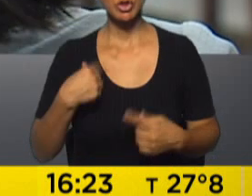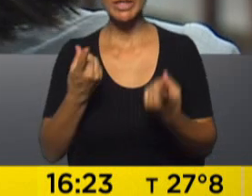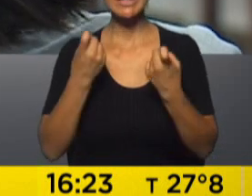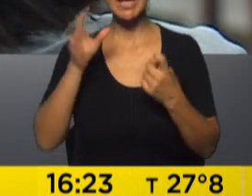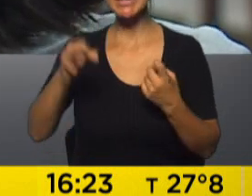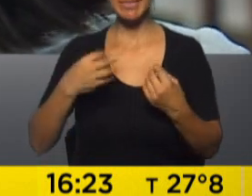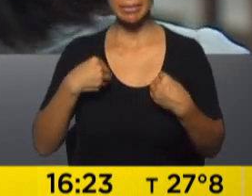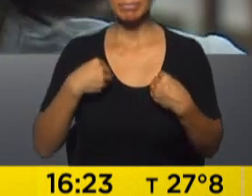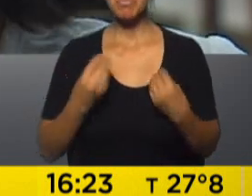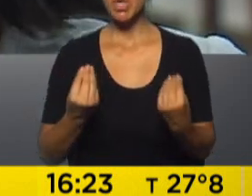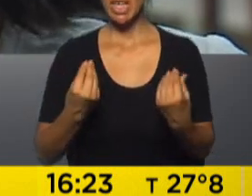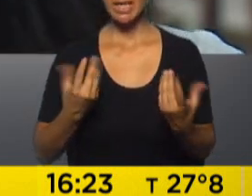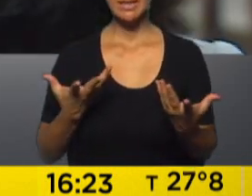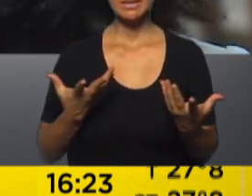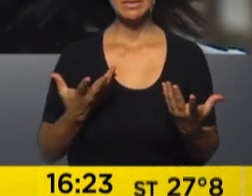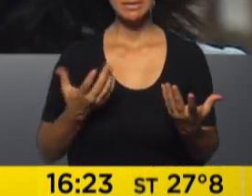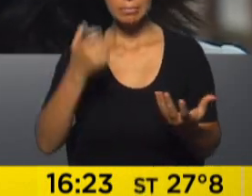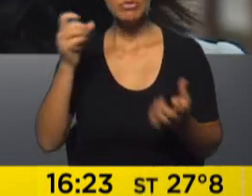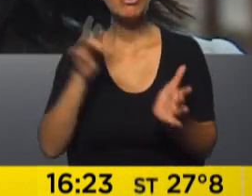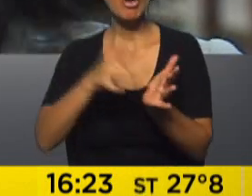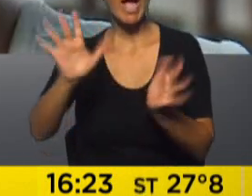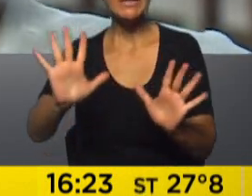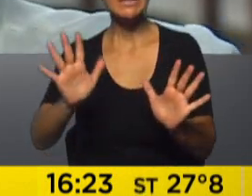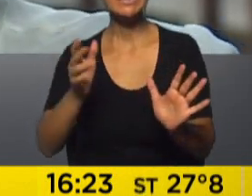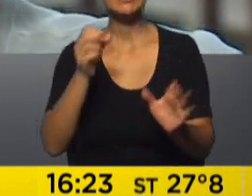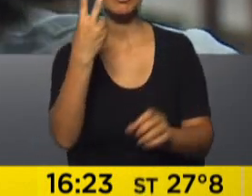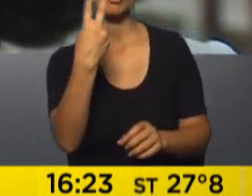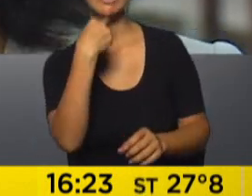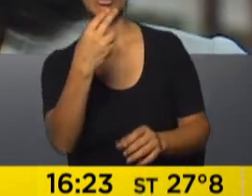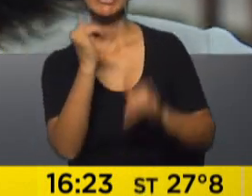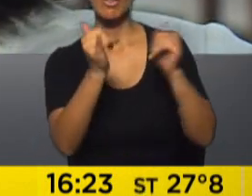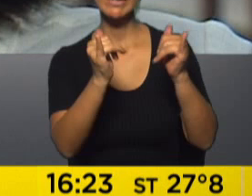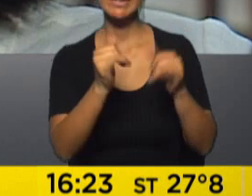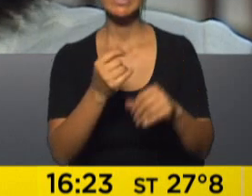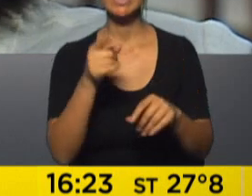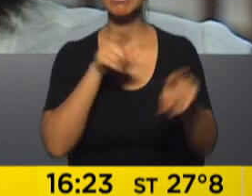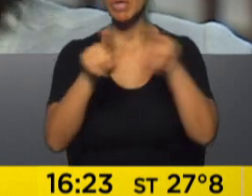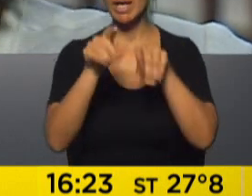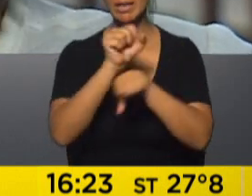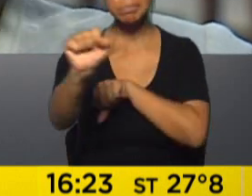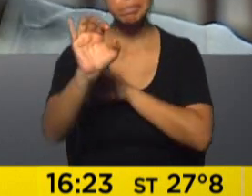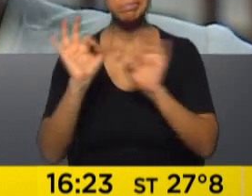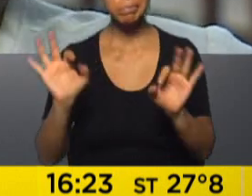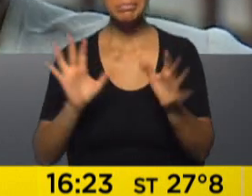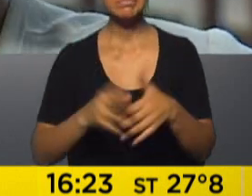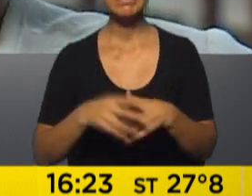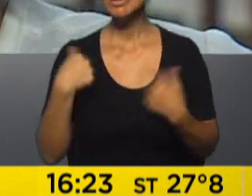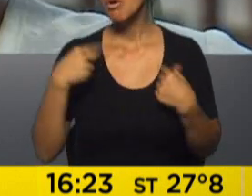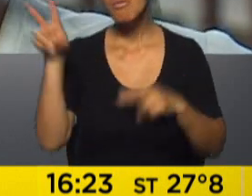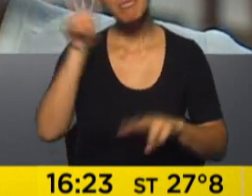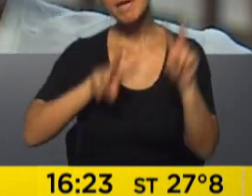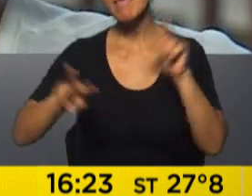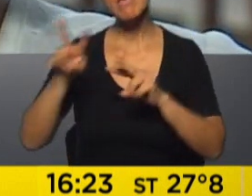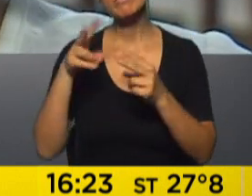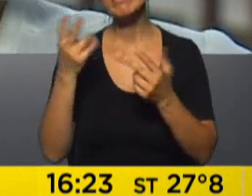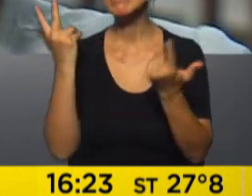a mí? Teniendo dos adolescentes, una carrera terminada. Y buscando,